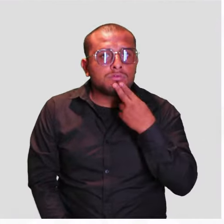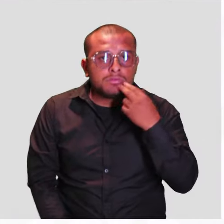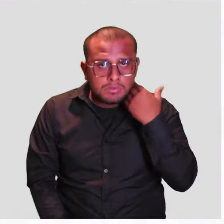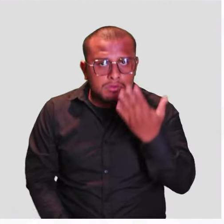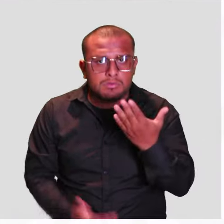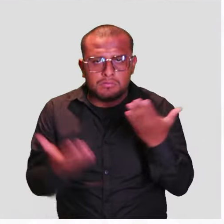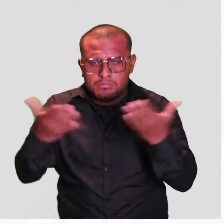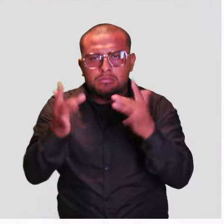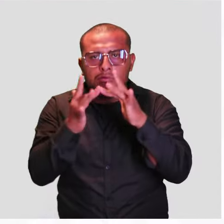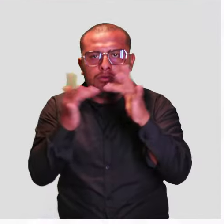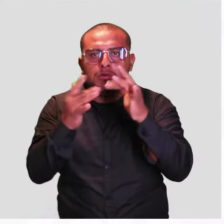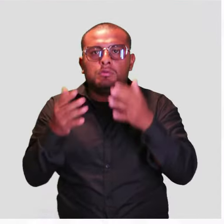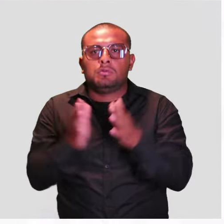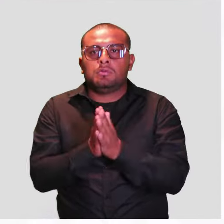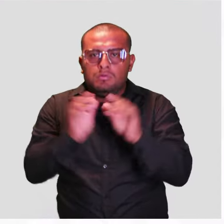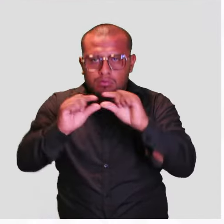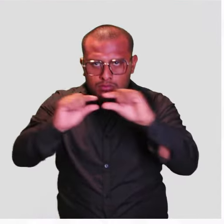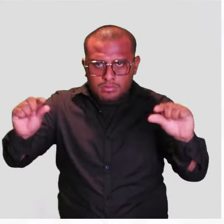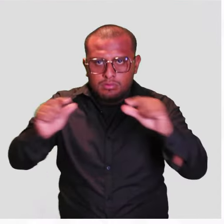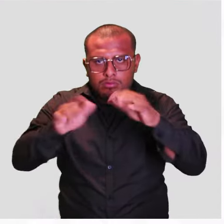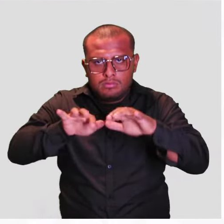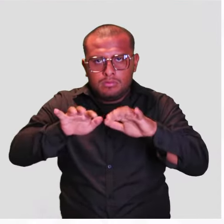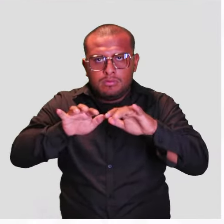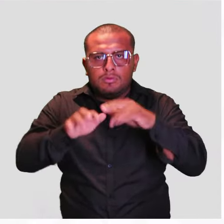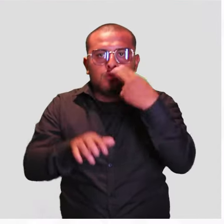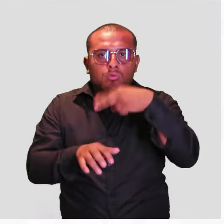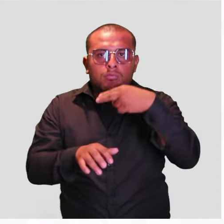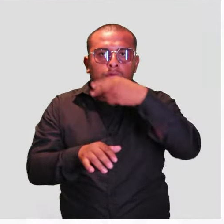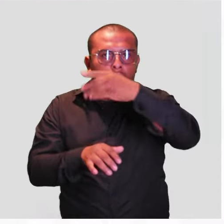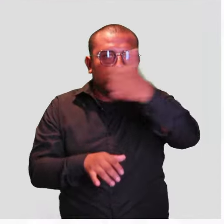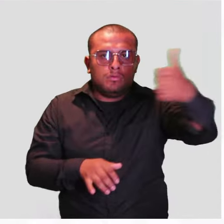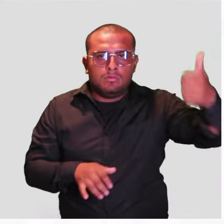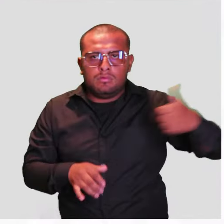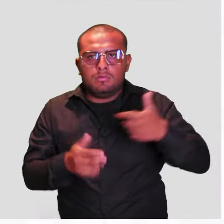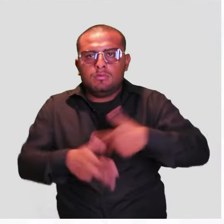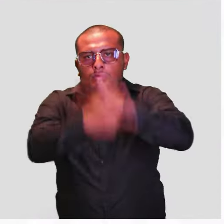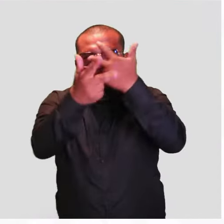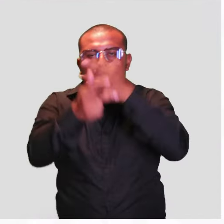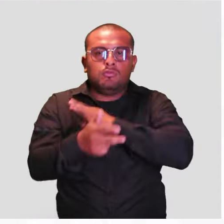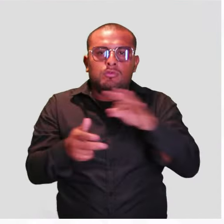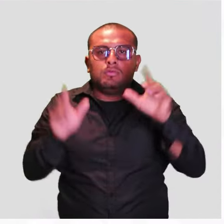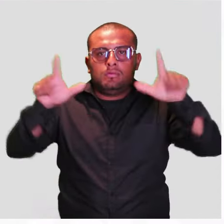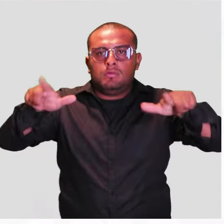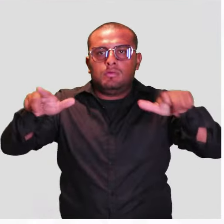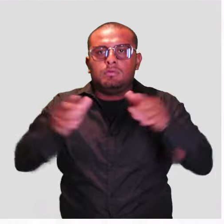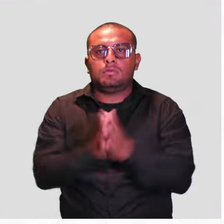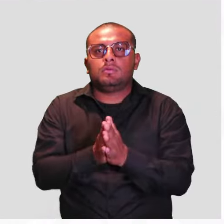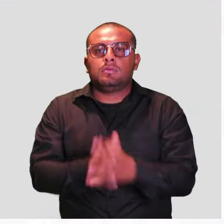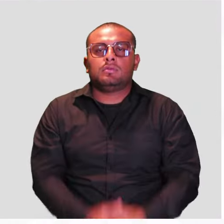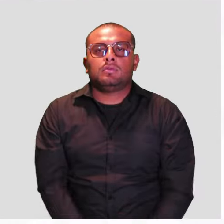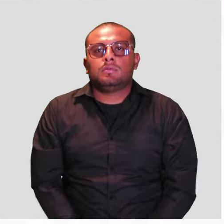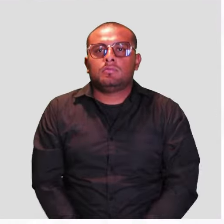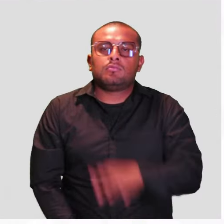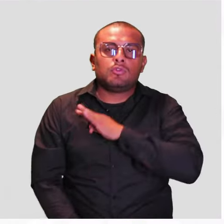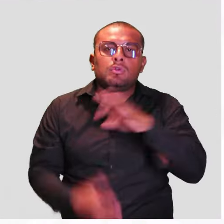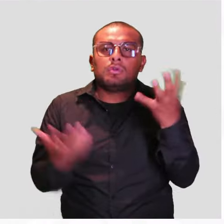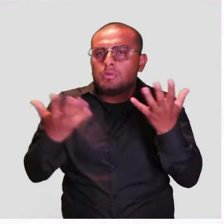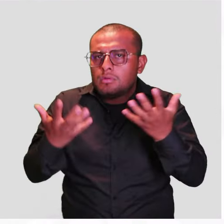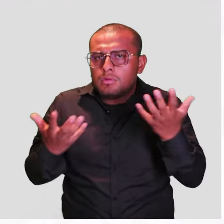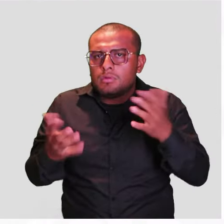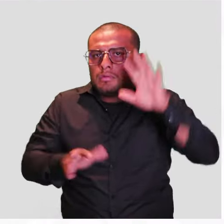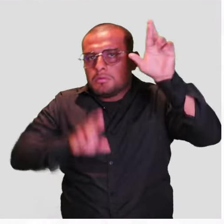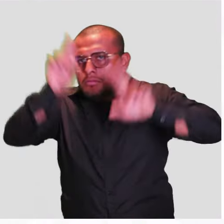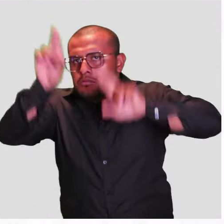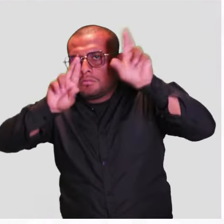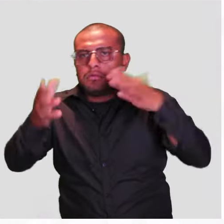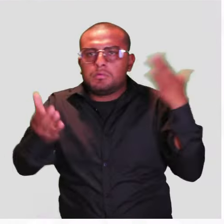de este chat de la conferencia, de la videoconferencia que tenemos con ustedes, para que puedan pues hacer este ejercicio de